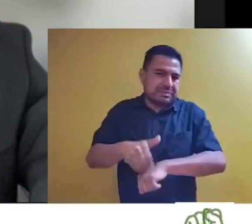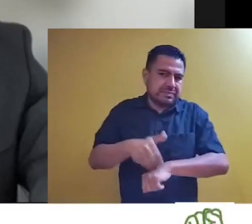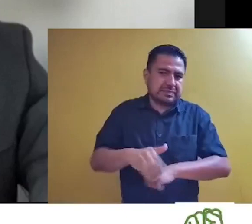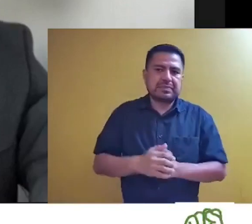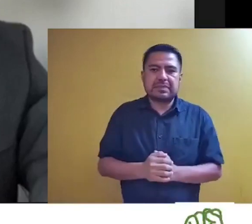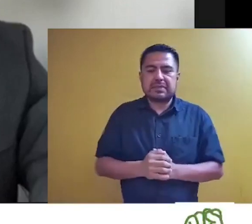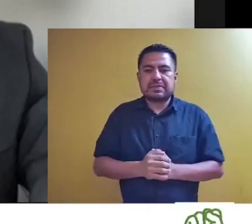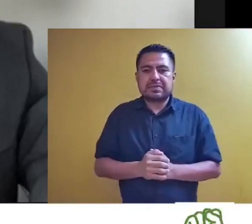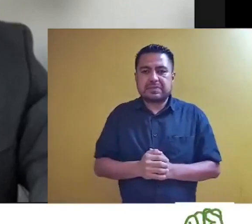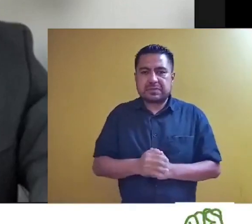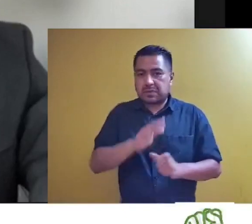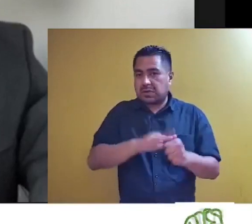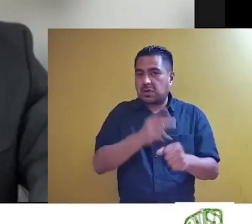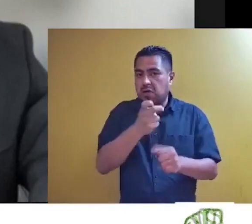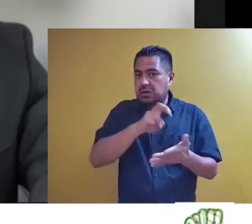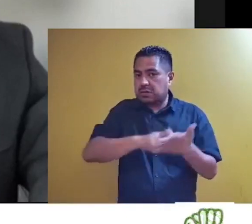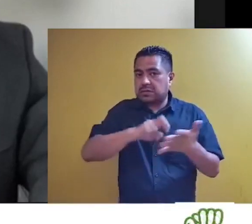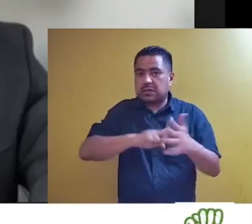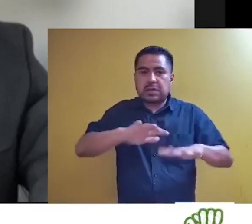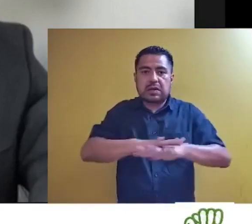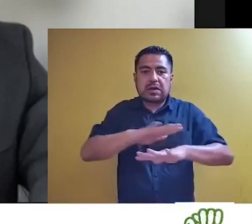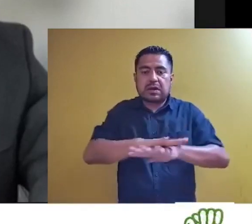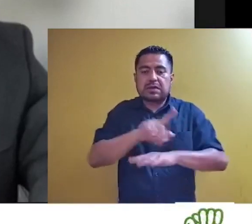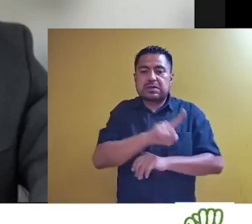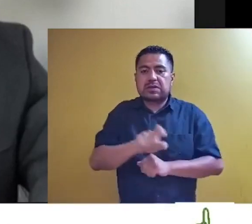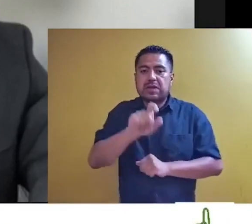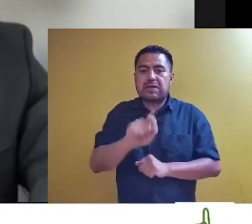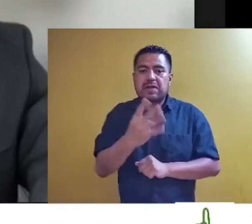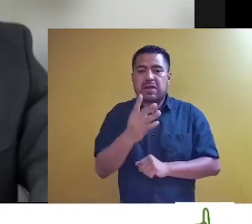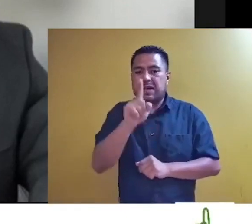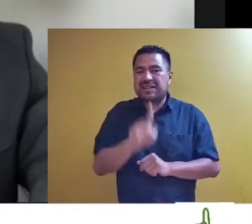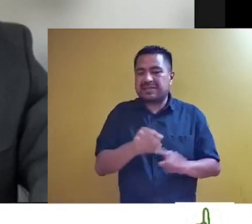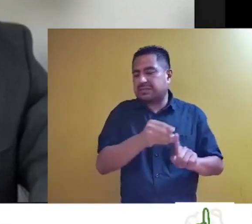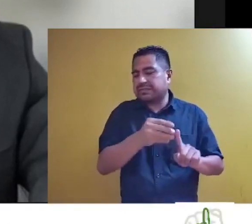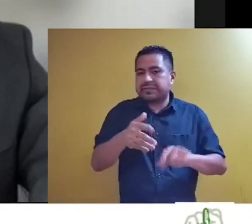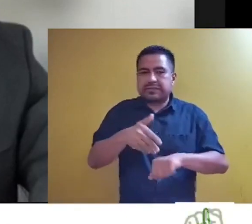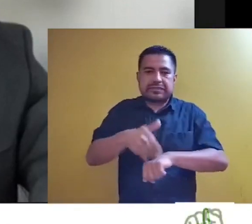16-12-2023 por el que se modifica el diverso 124 diagonal C diagonal